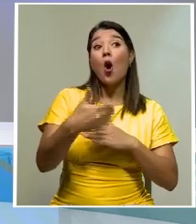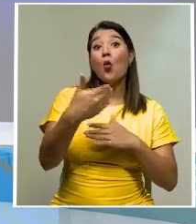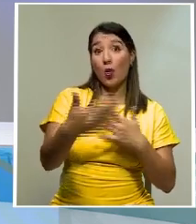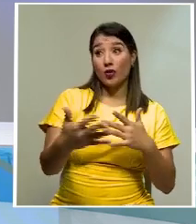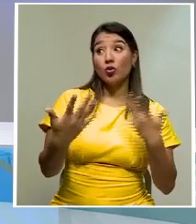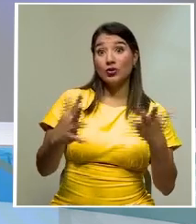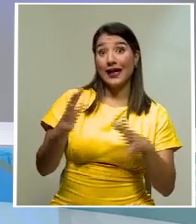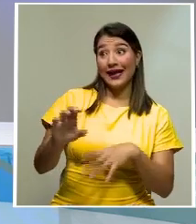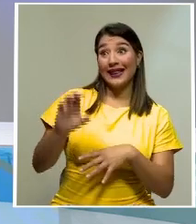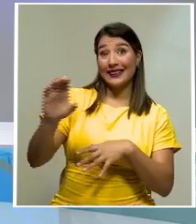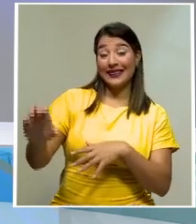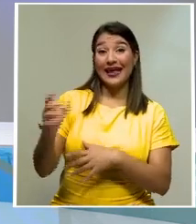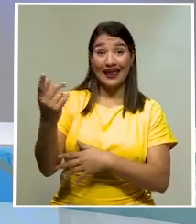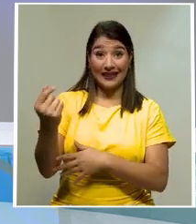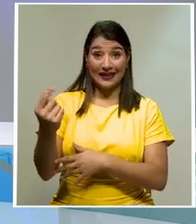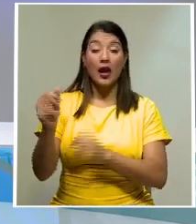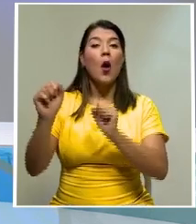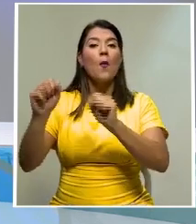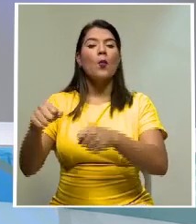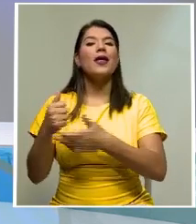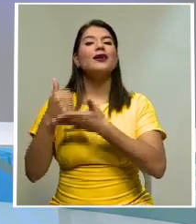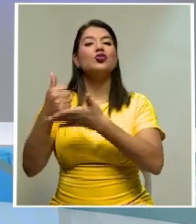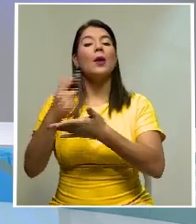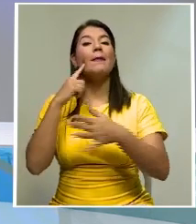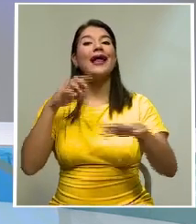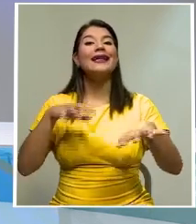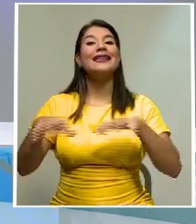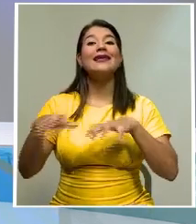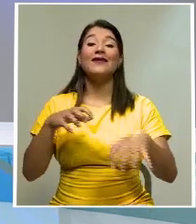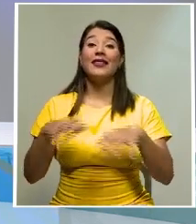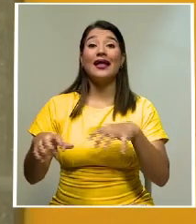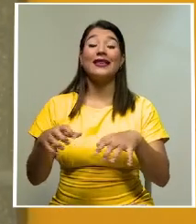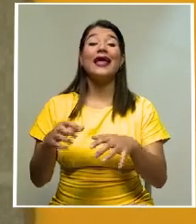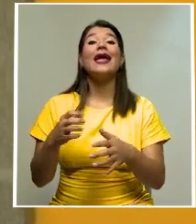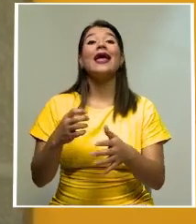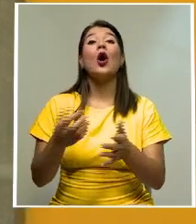pueda dar un empujón a la reactivación económica del país.